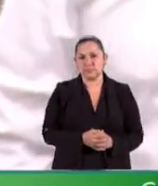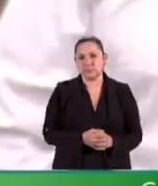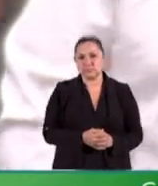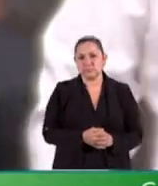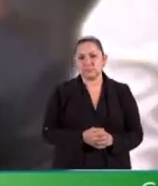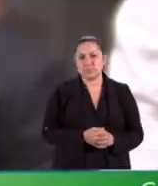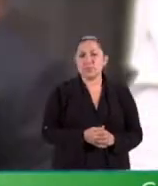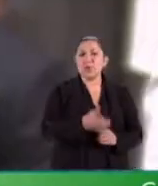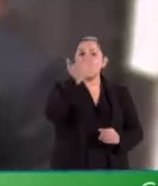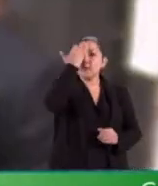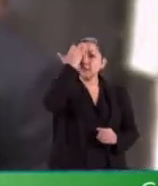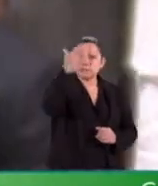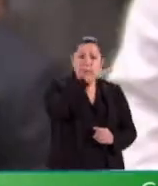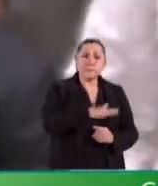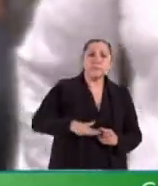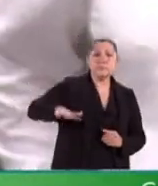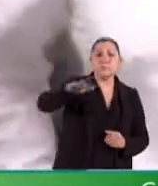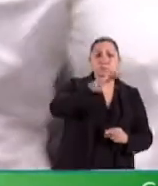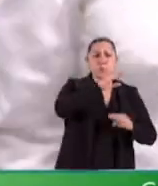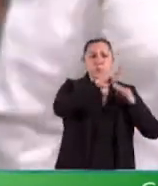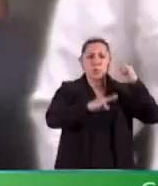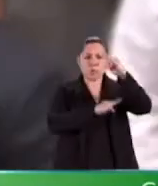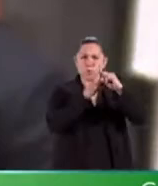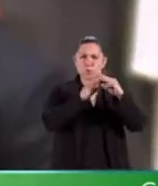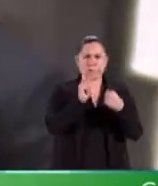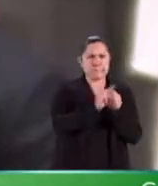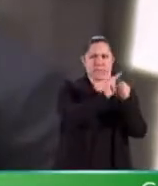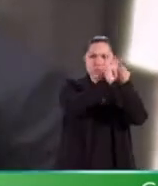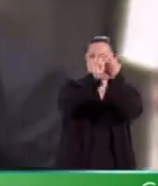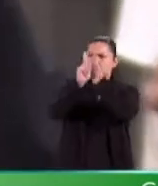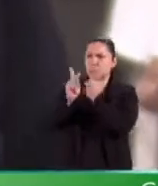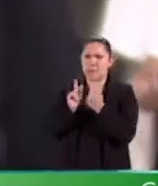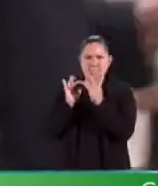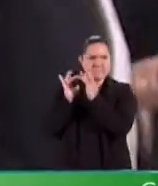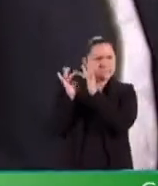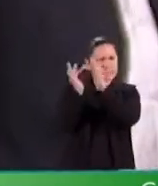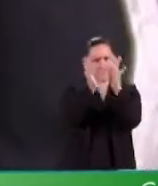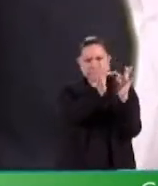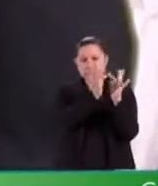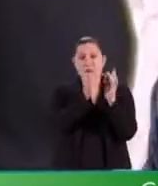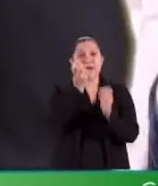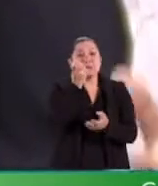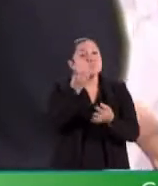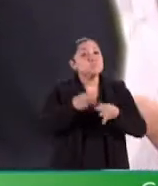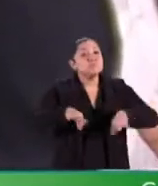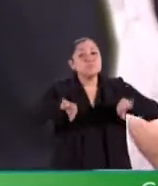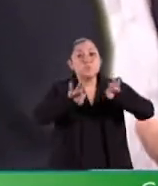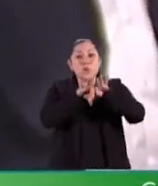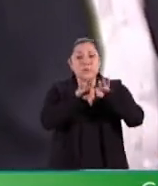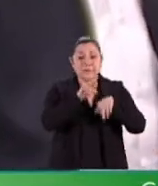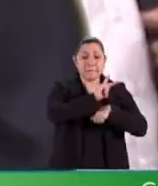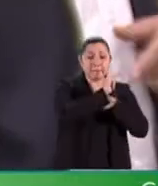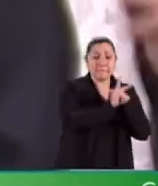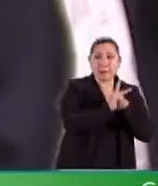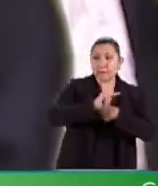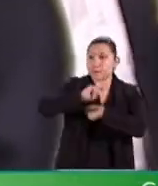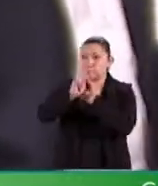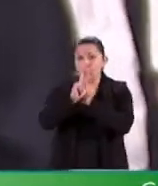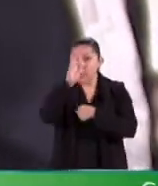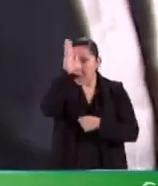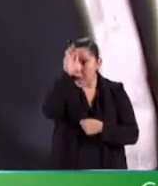Vivir en la era de la globalización implica respetar los acuerdos entre los países